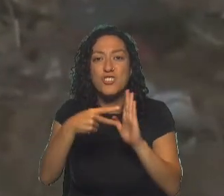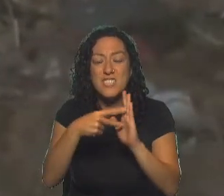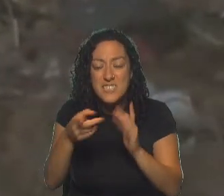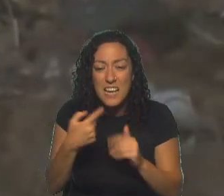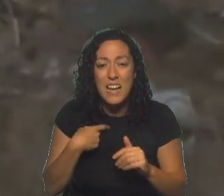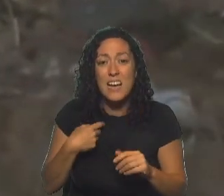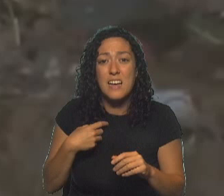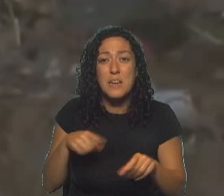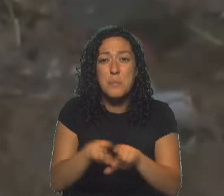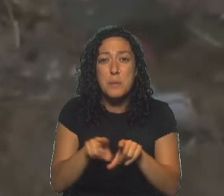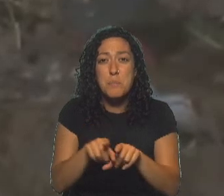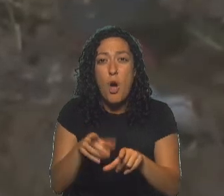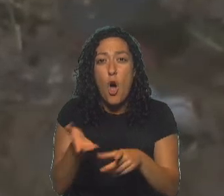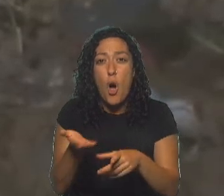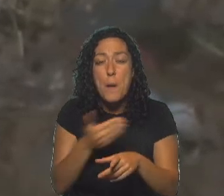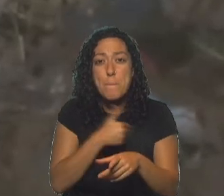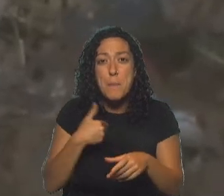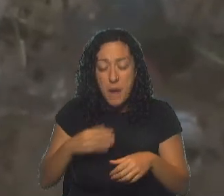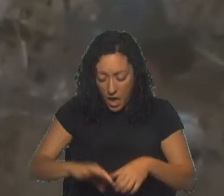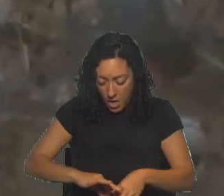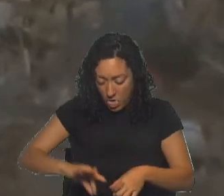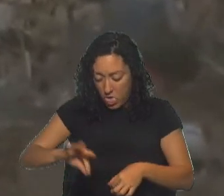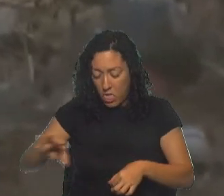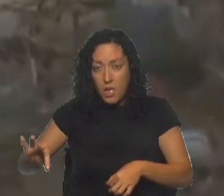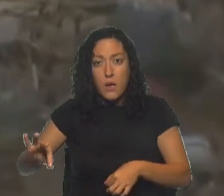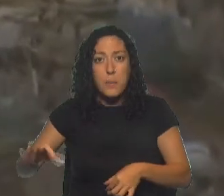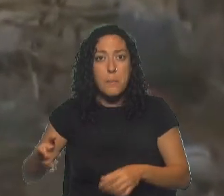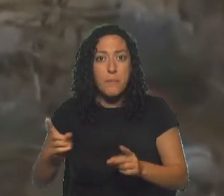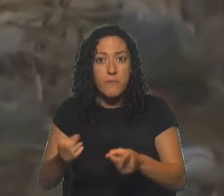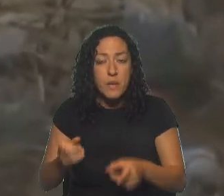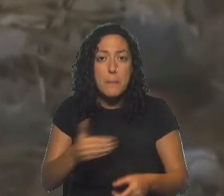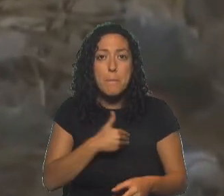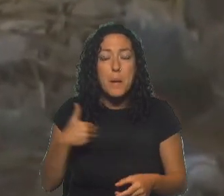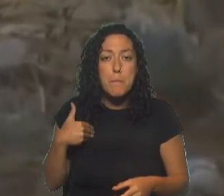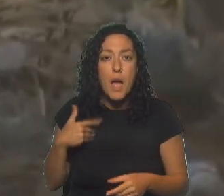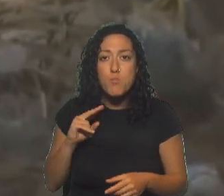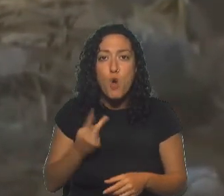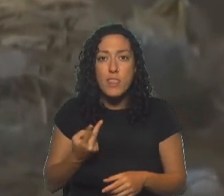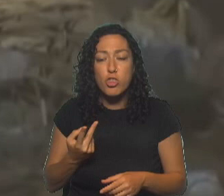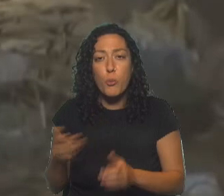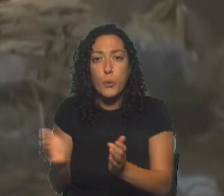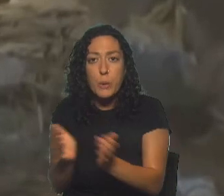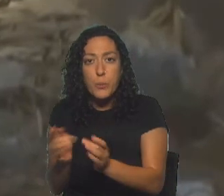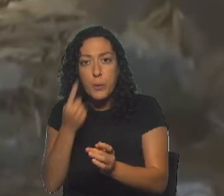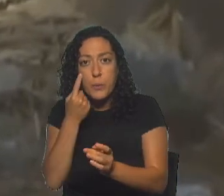unida al cordón umbilical de su madre fallecida y fue la única sobreviviente de su